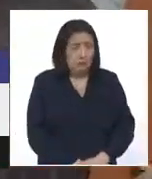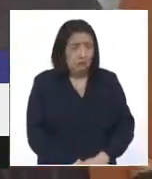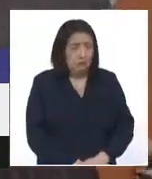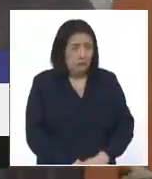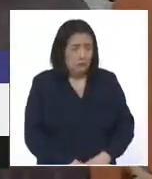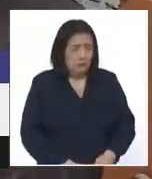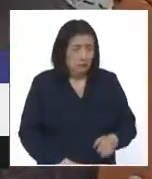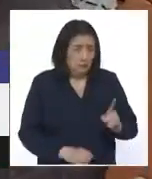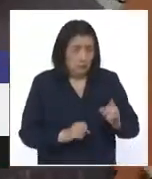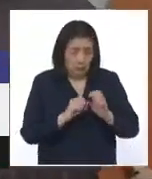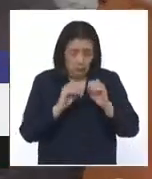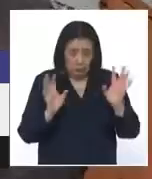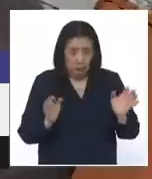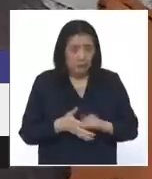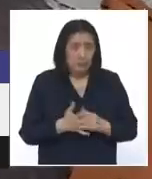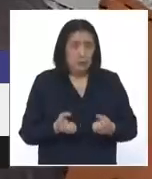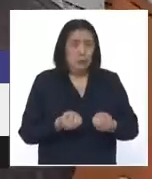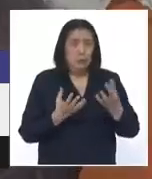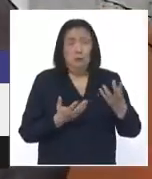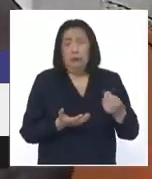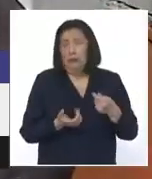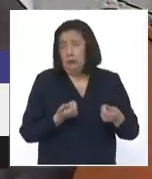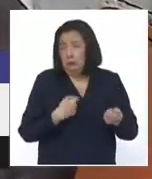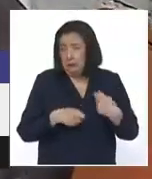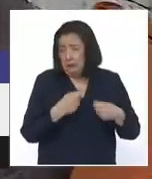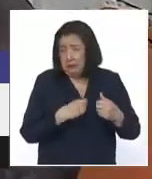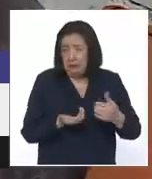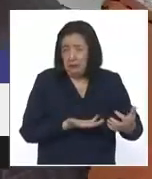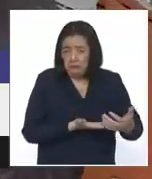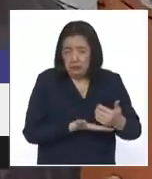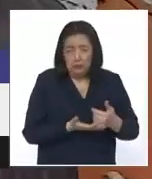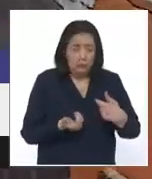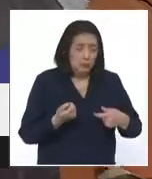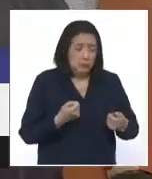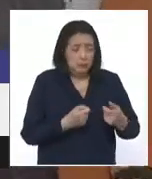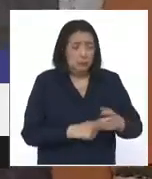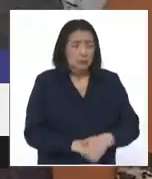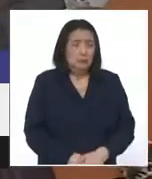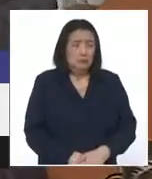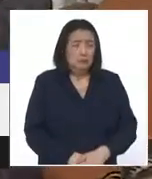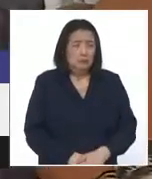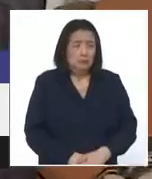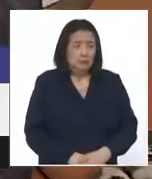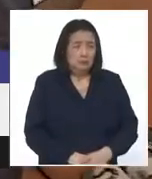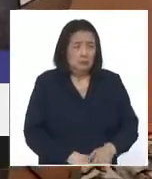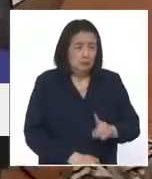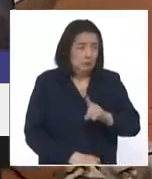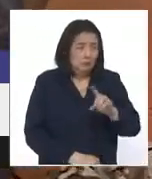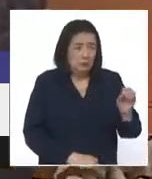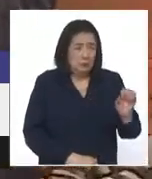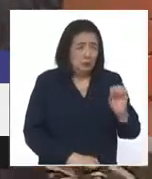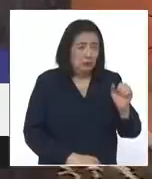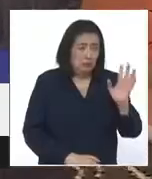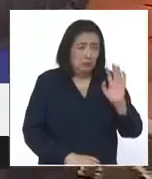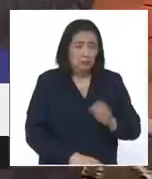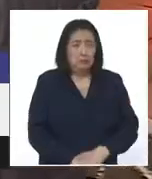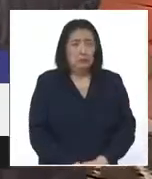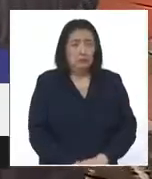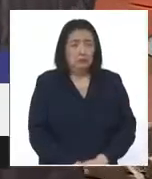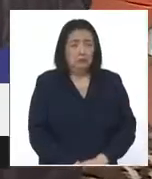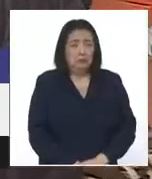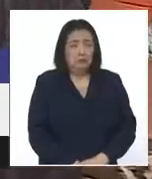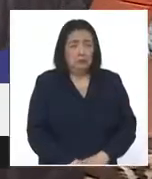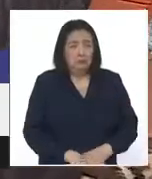día, usted cuánto dinero más o menos podría recaudar con este negocito que tiene. Recaudaré pues 100 soles, eso.